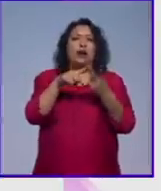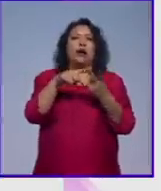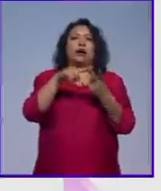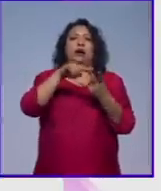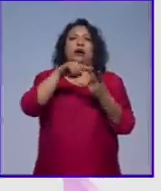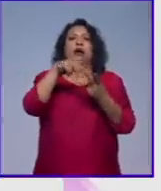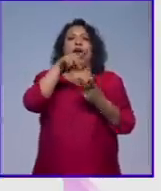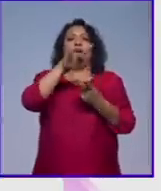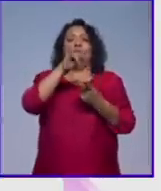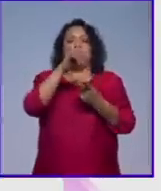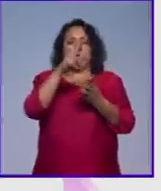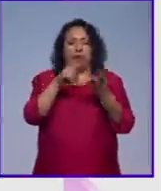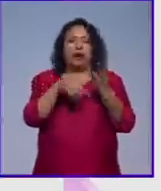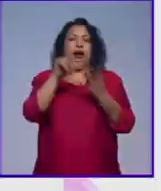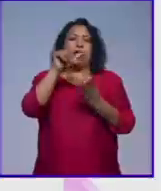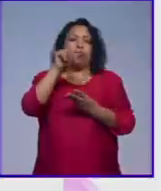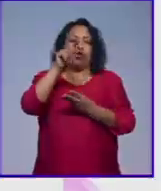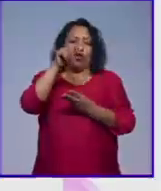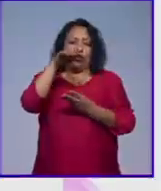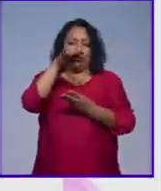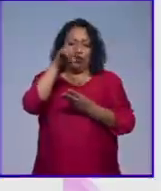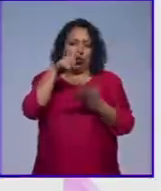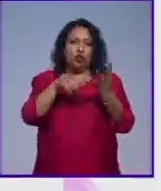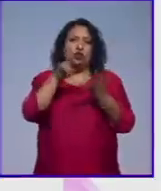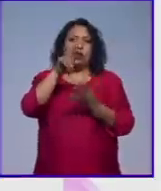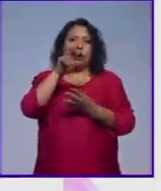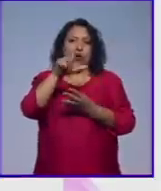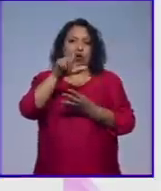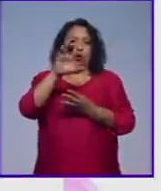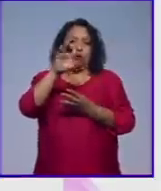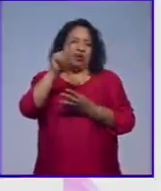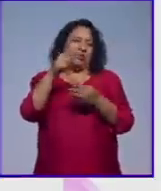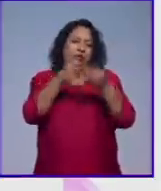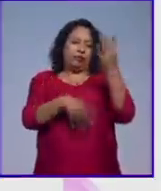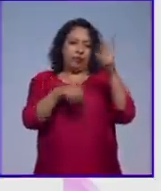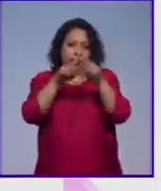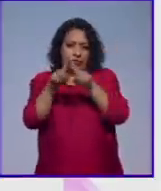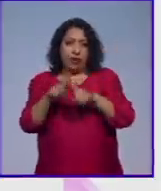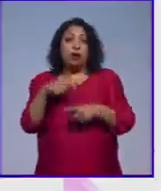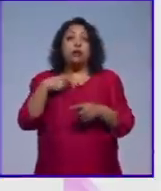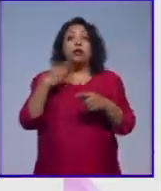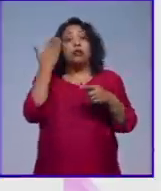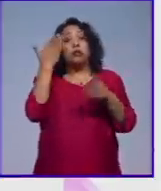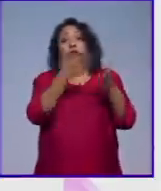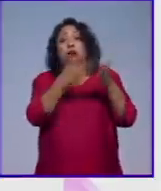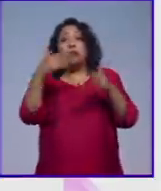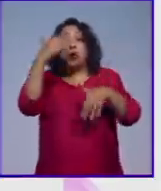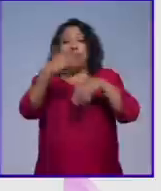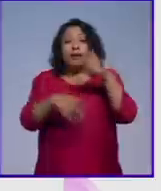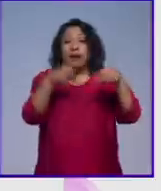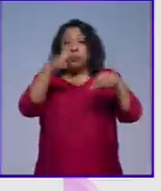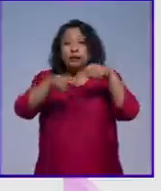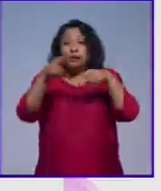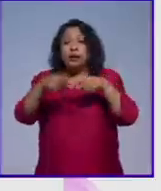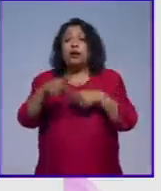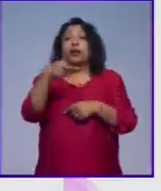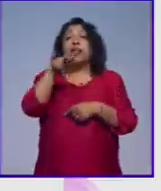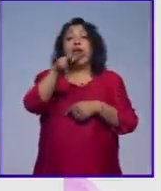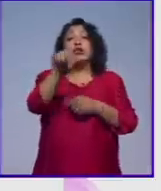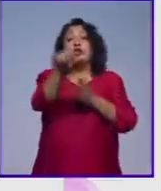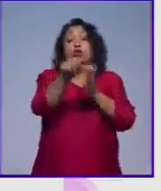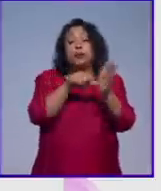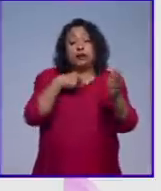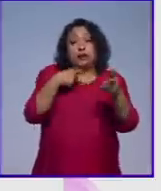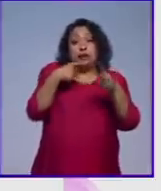Saga, Antonio Muñoz Hierro y Raúl Cuesta, entre otros. El plazo para terminar las series es de 18 meses